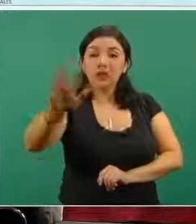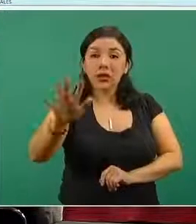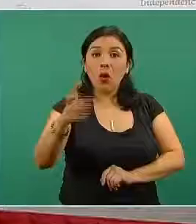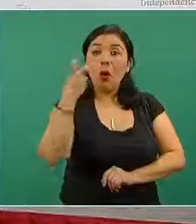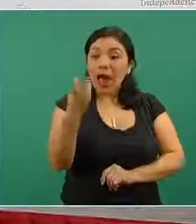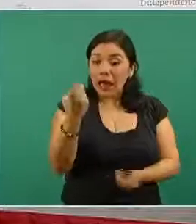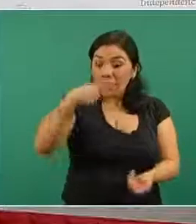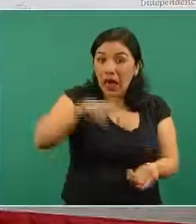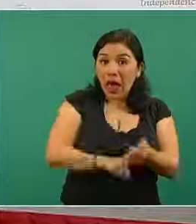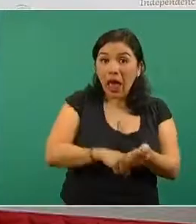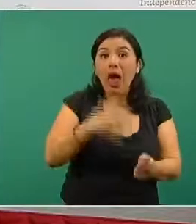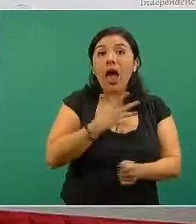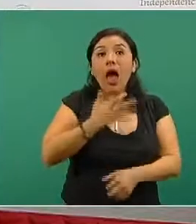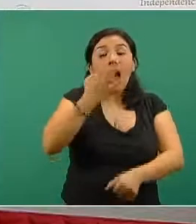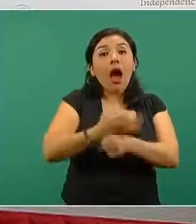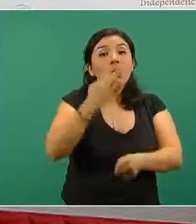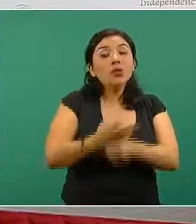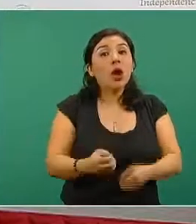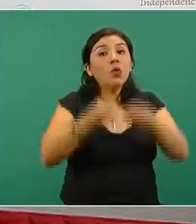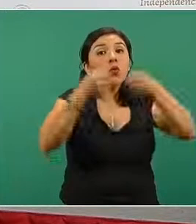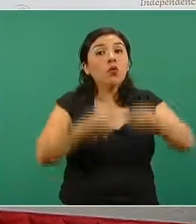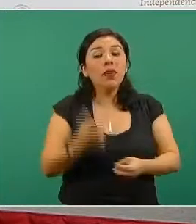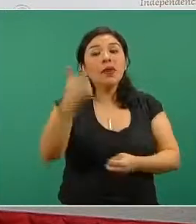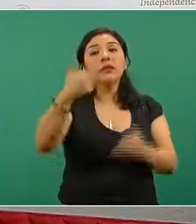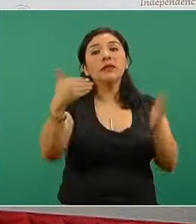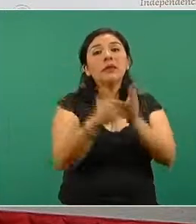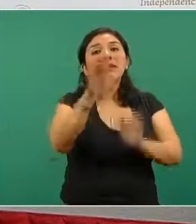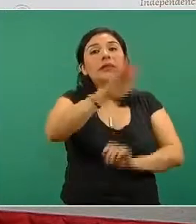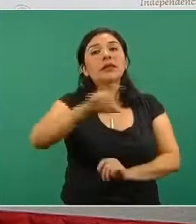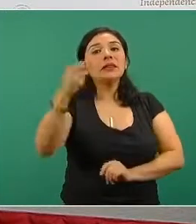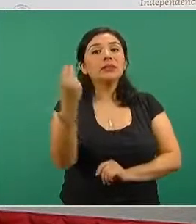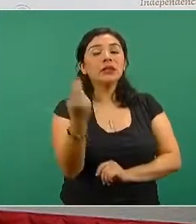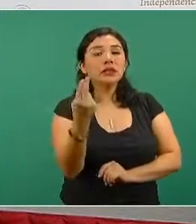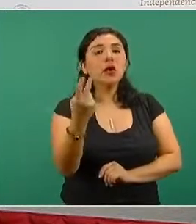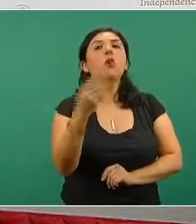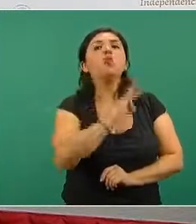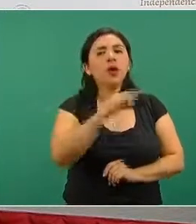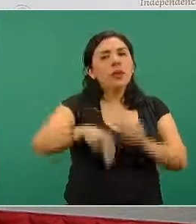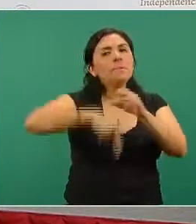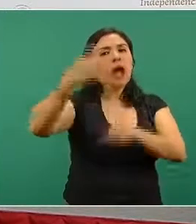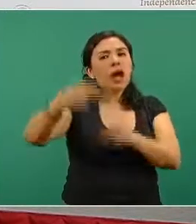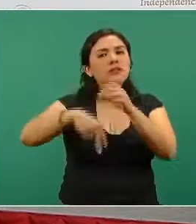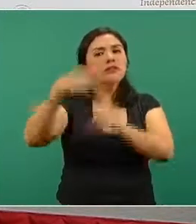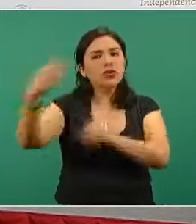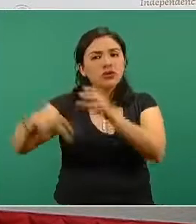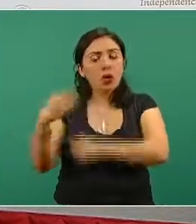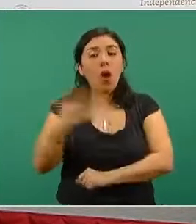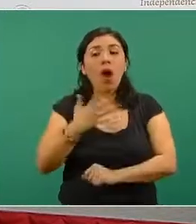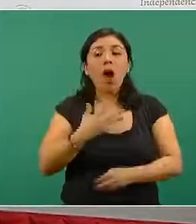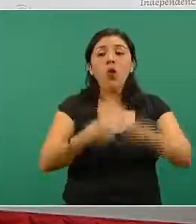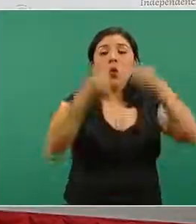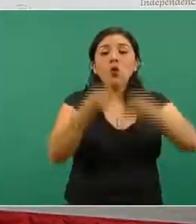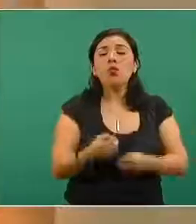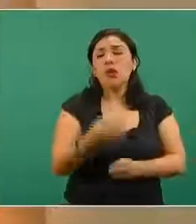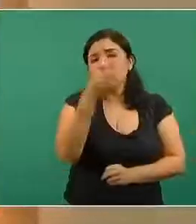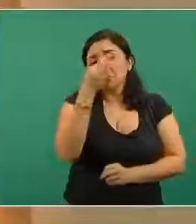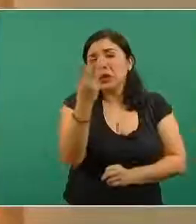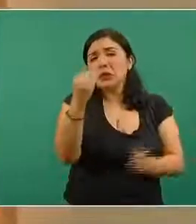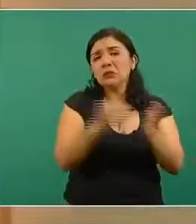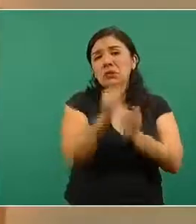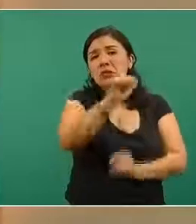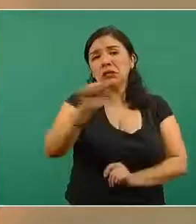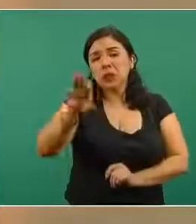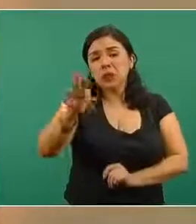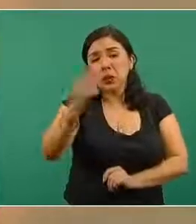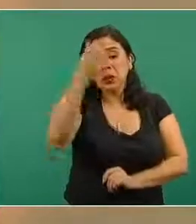las cuales actualmente tenemos 7.525 disponibles y tenemos ocupadas